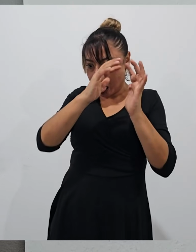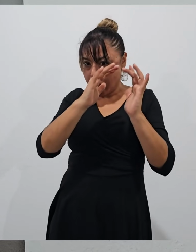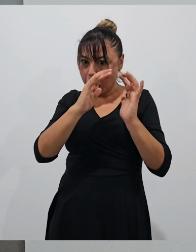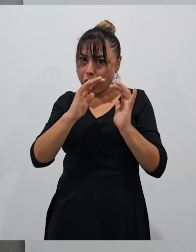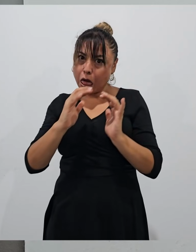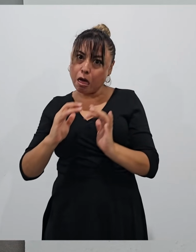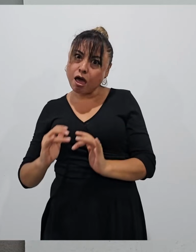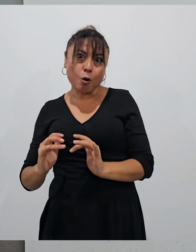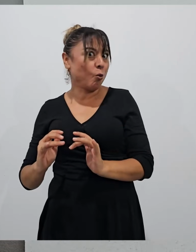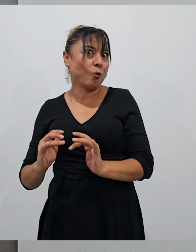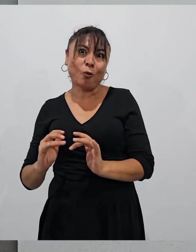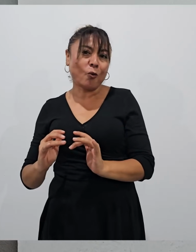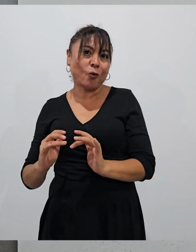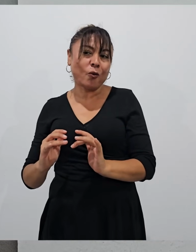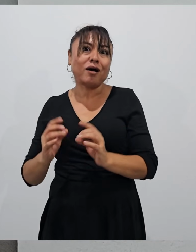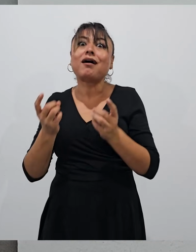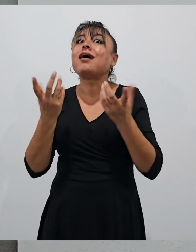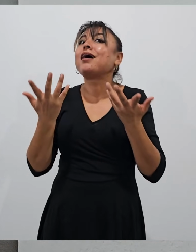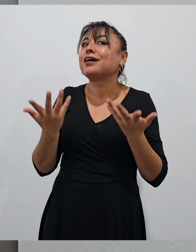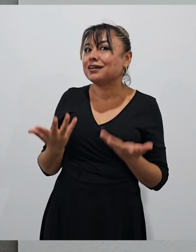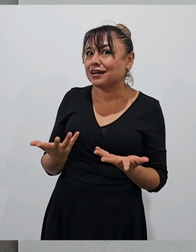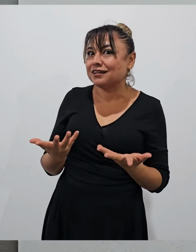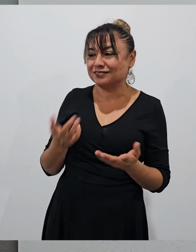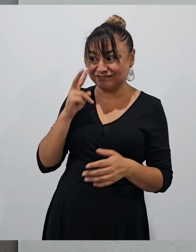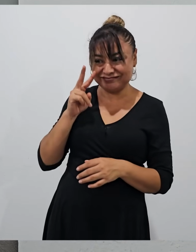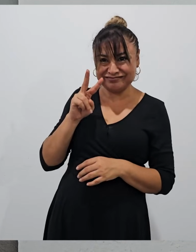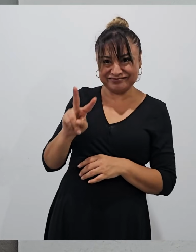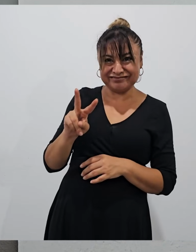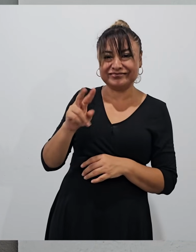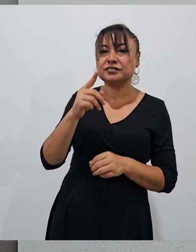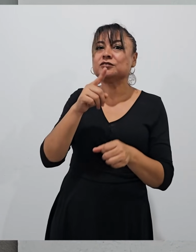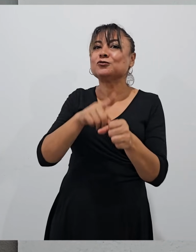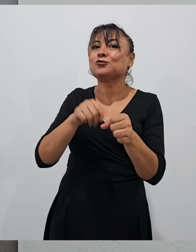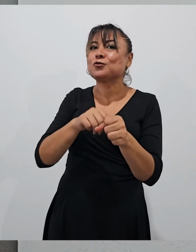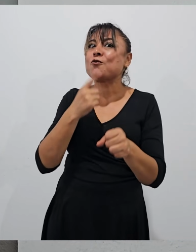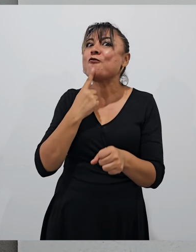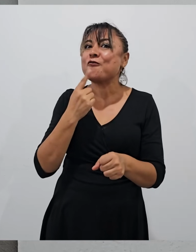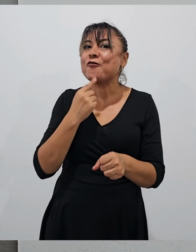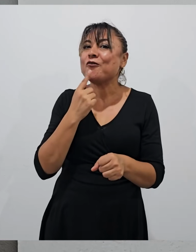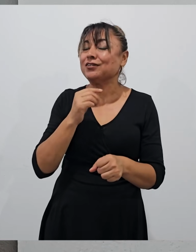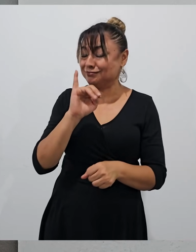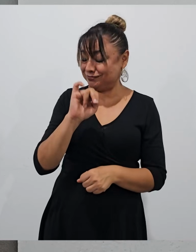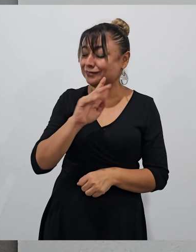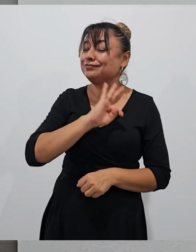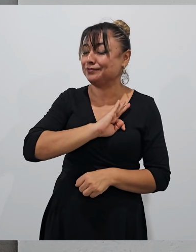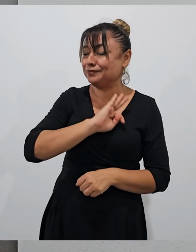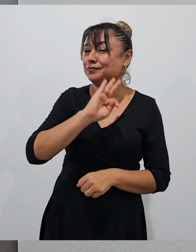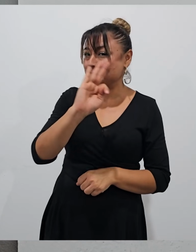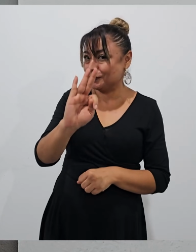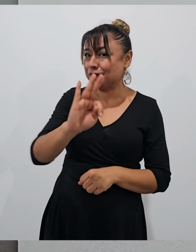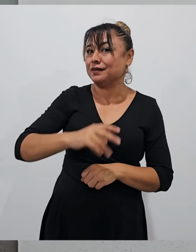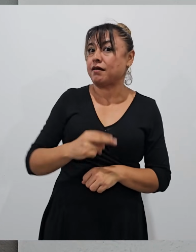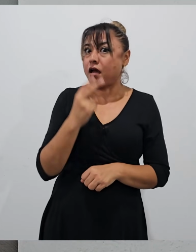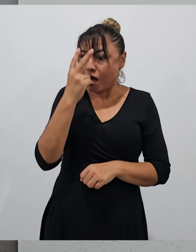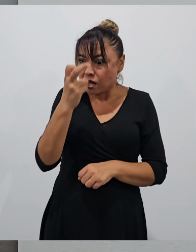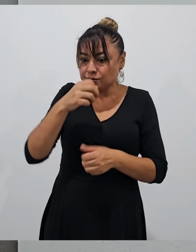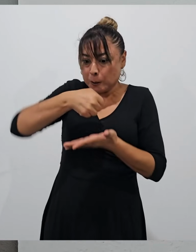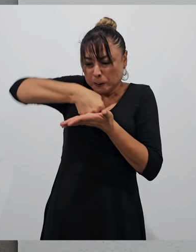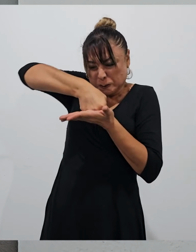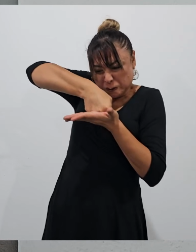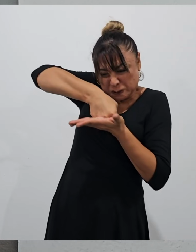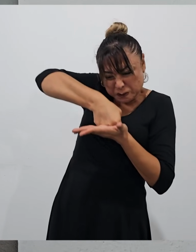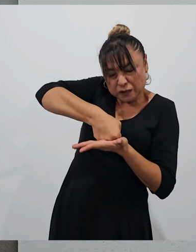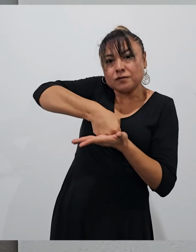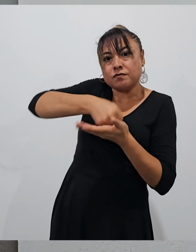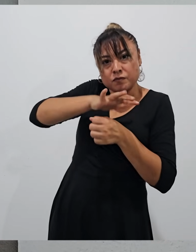la construcción como el suelo? Aquí, y hasta lo puse en color rojo, ya existe esta anomalía y el empuje no va a dejar de